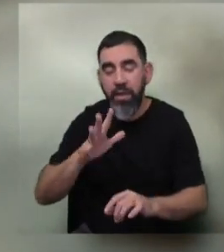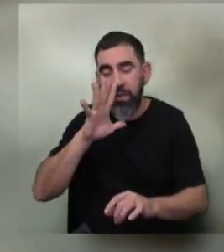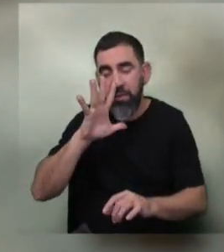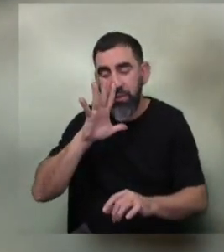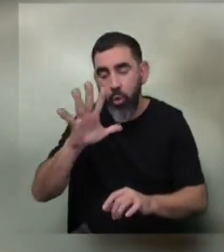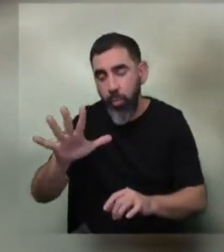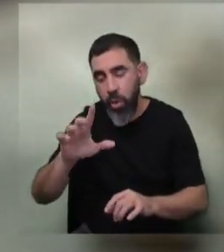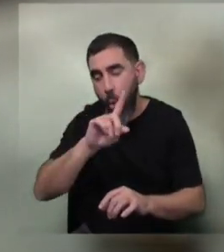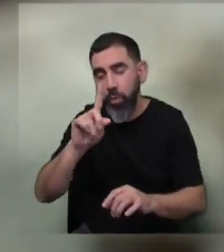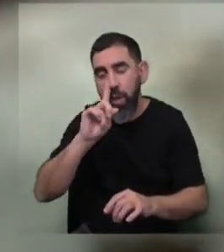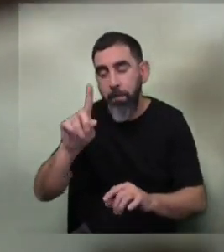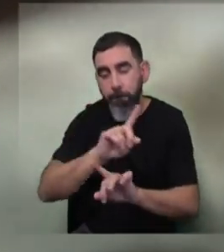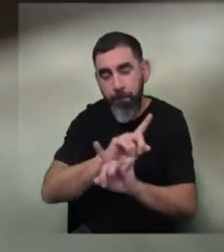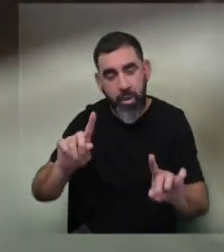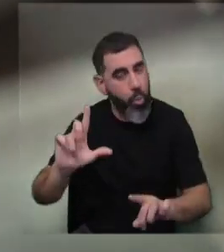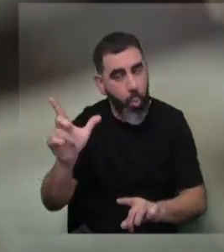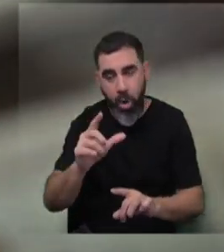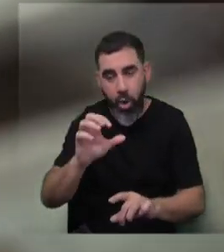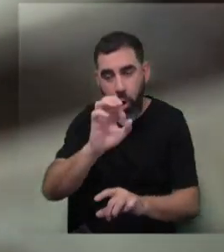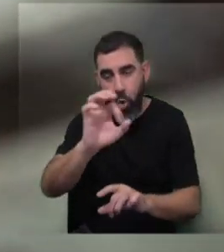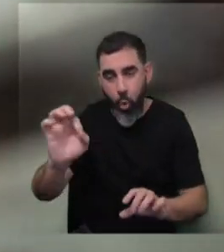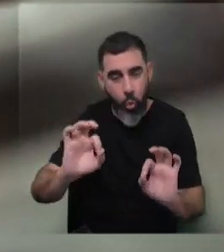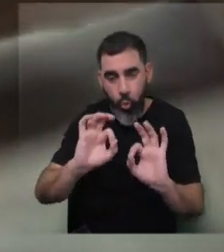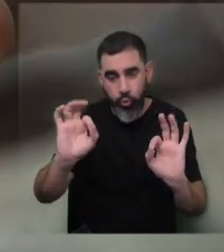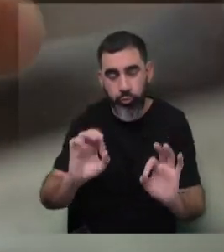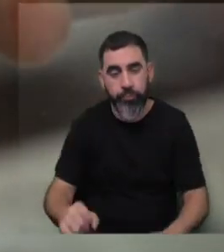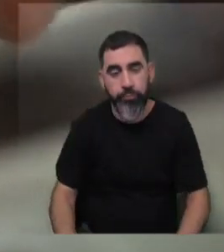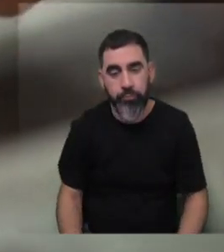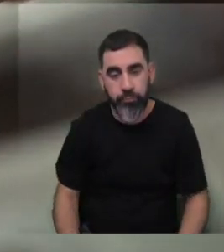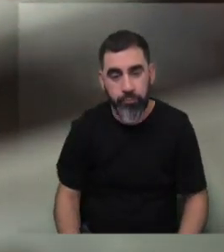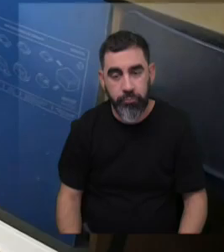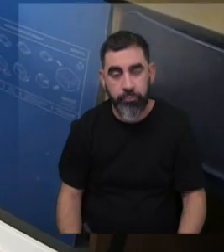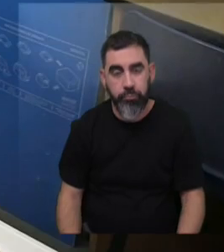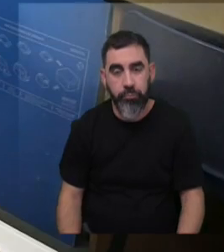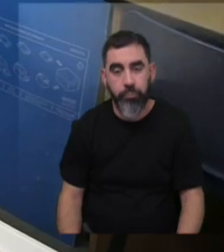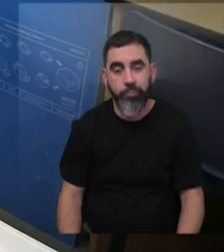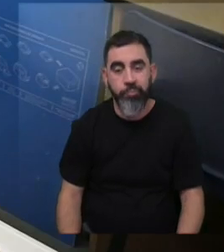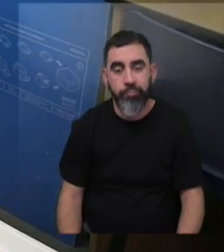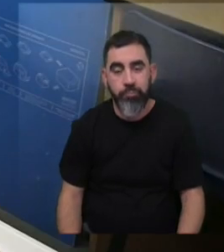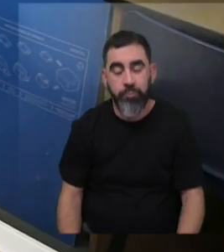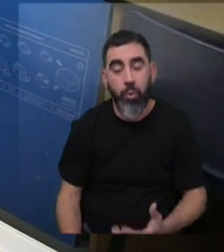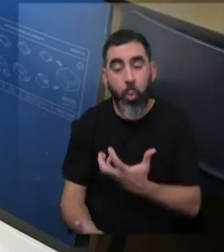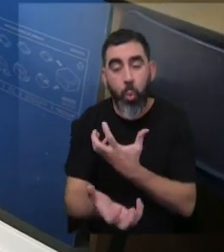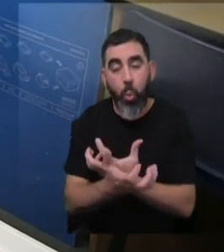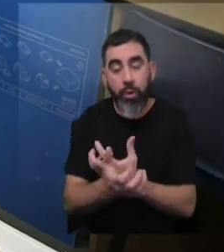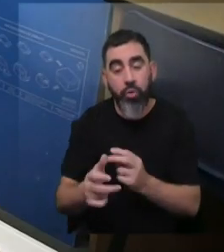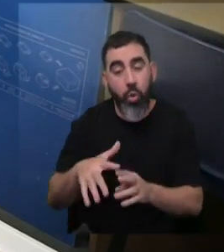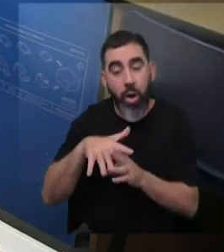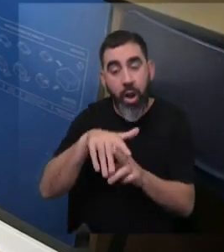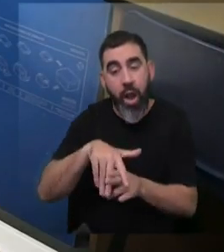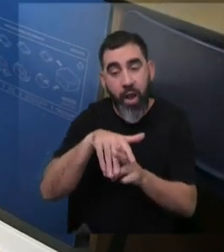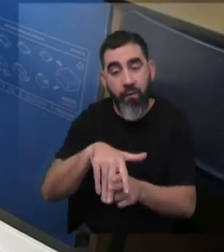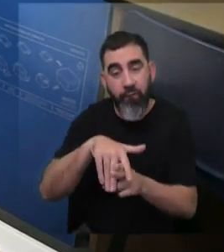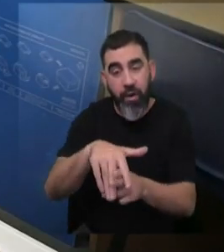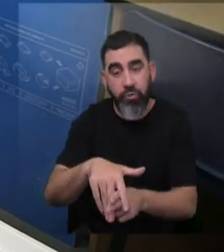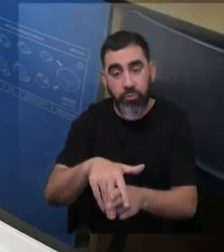de 11.000 no las tenemos ahí. No quiere decir que no pueda aparecer en otros lugares. Este es un hueso de caballo que tenía un uso de herramienta